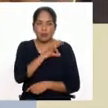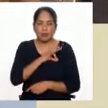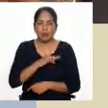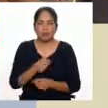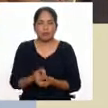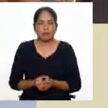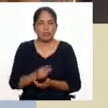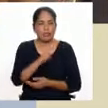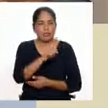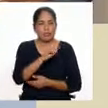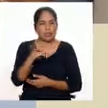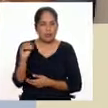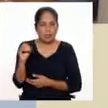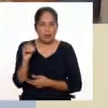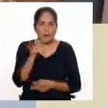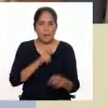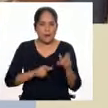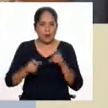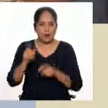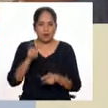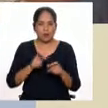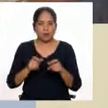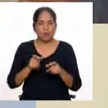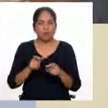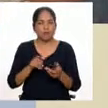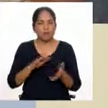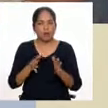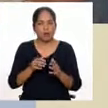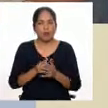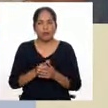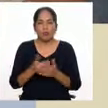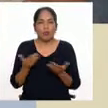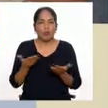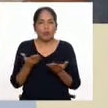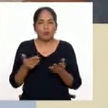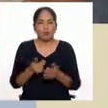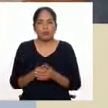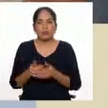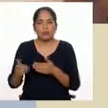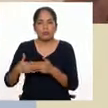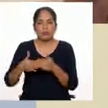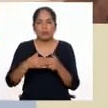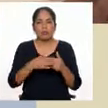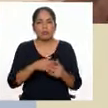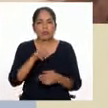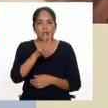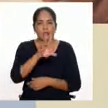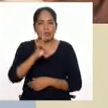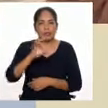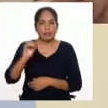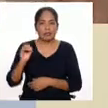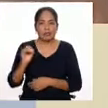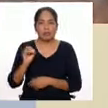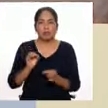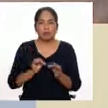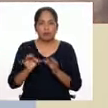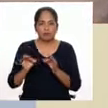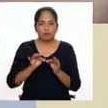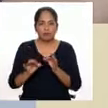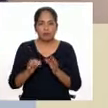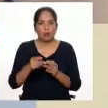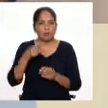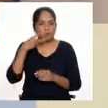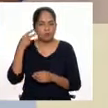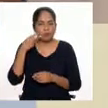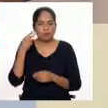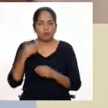de 100 pobladores, que en su mayoría provienen de 370 comunidades nativas de los distritos